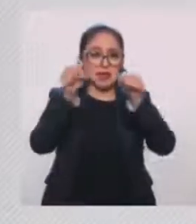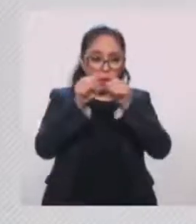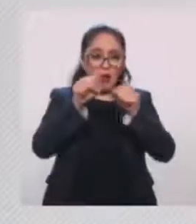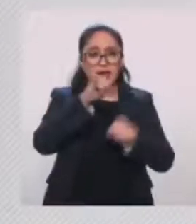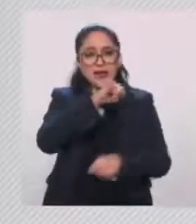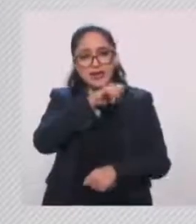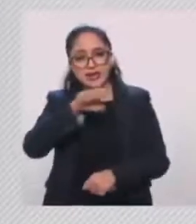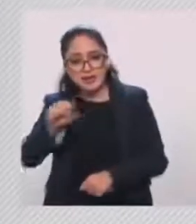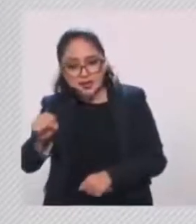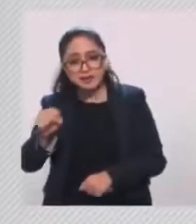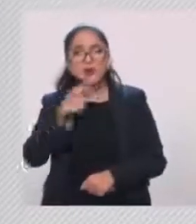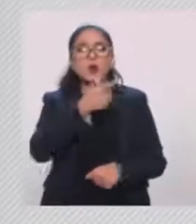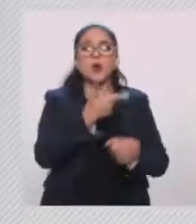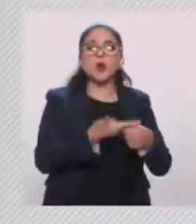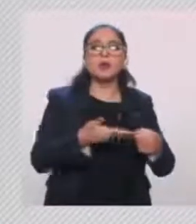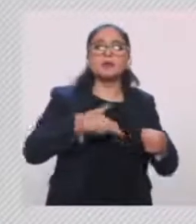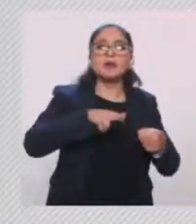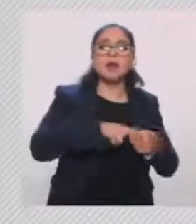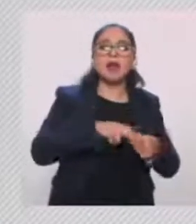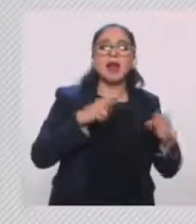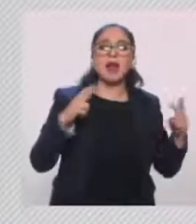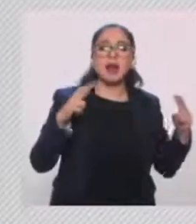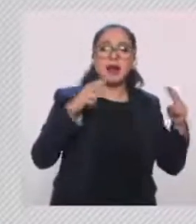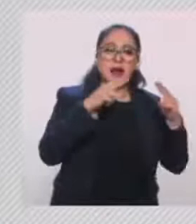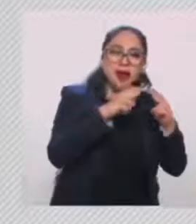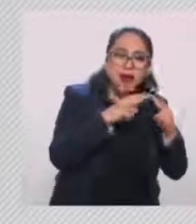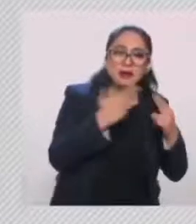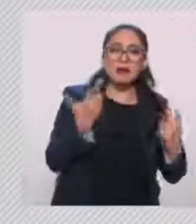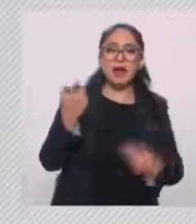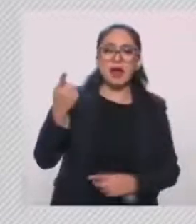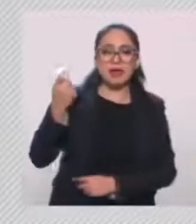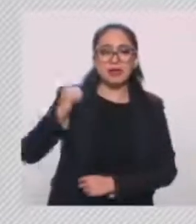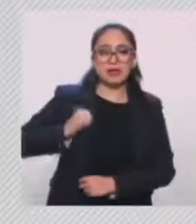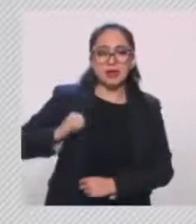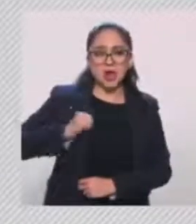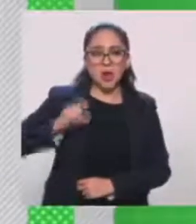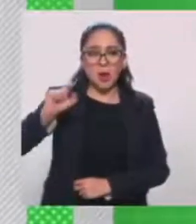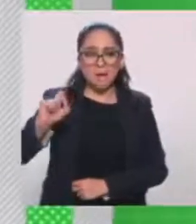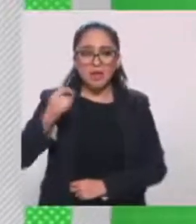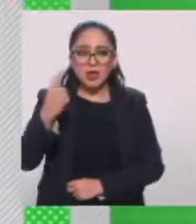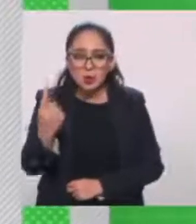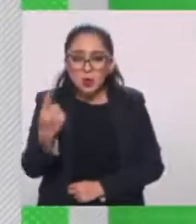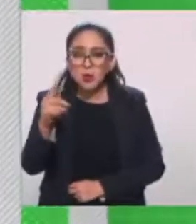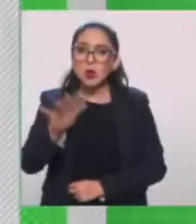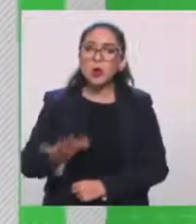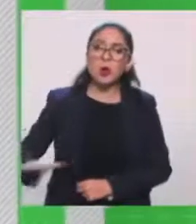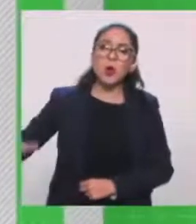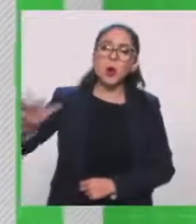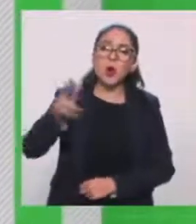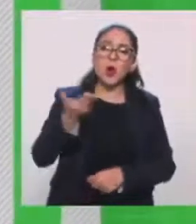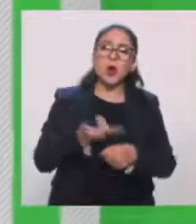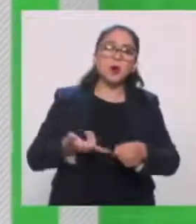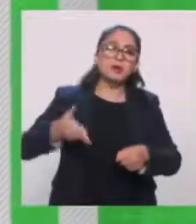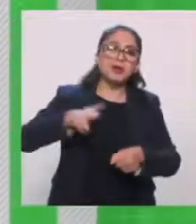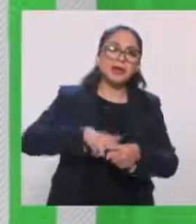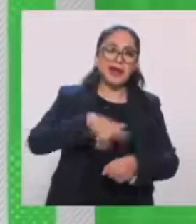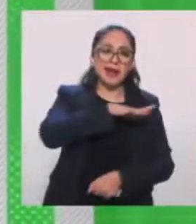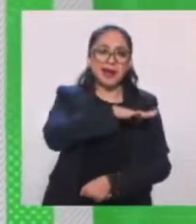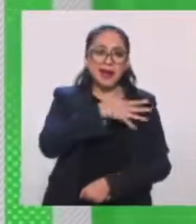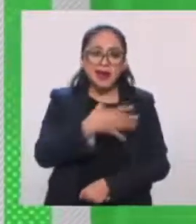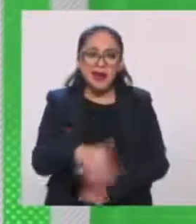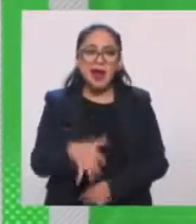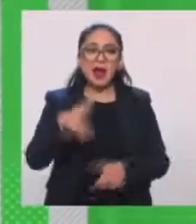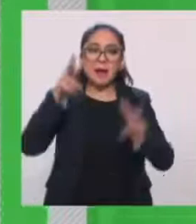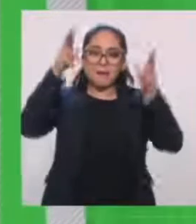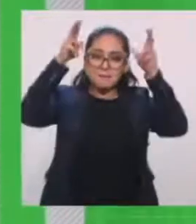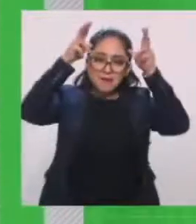La Raza, Siglo XXI, la mayor parte de los hospitales generales de zona McGregor, Venados,